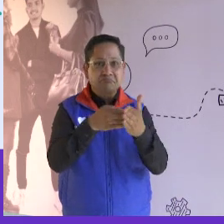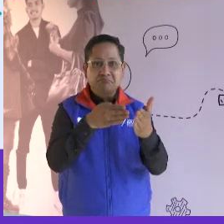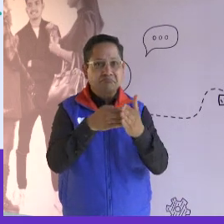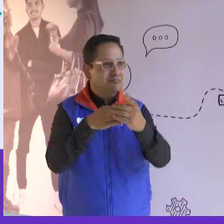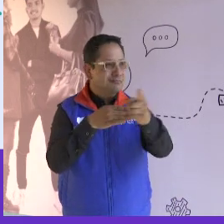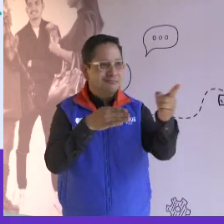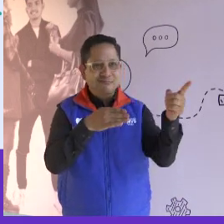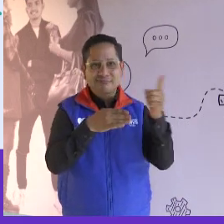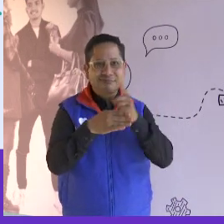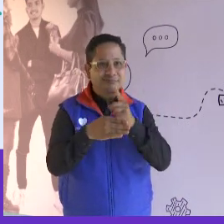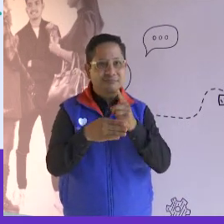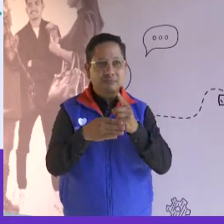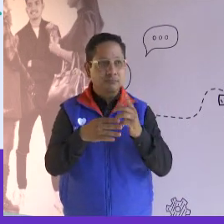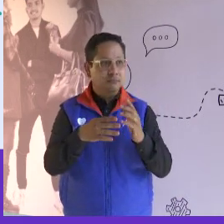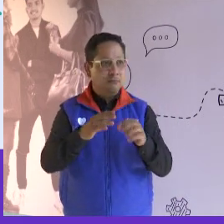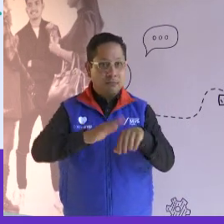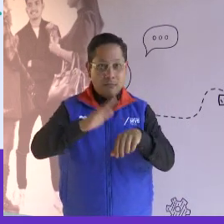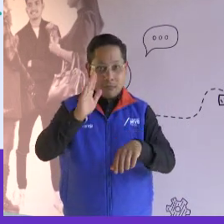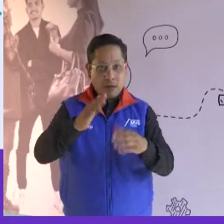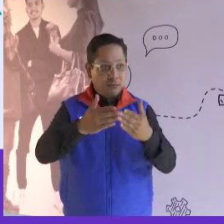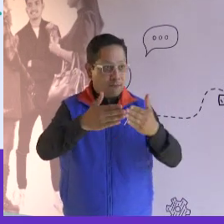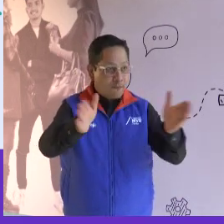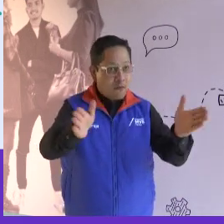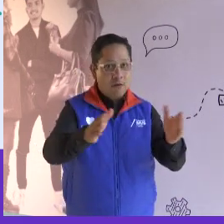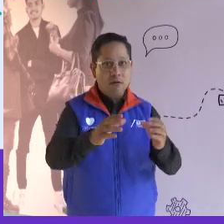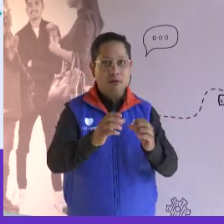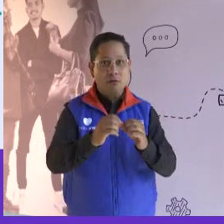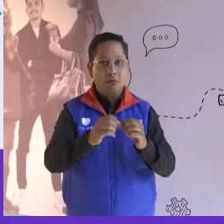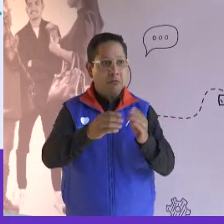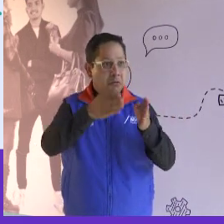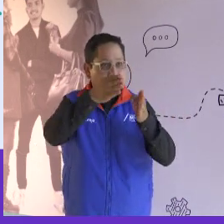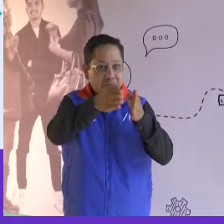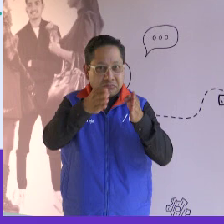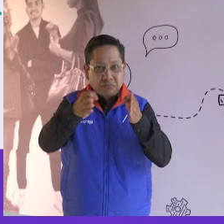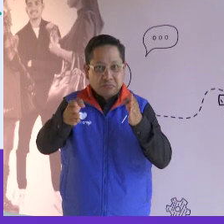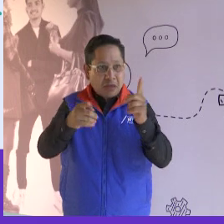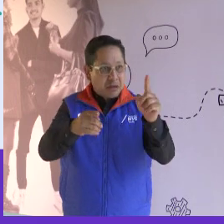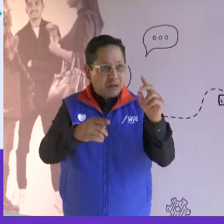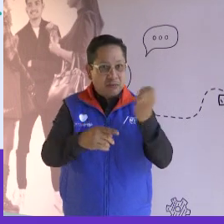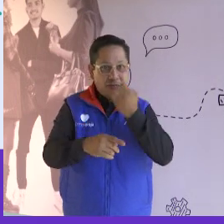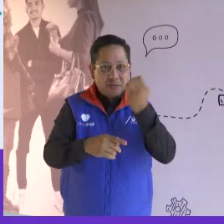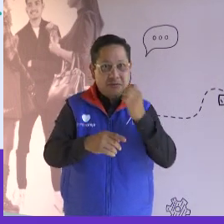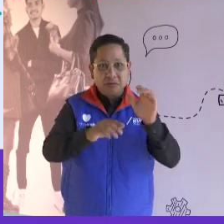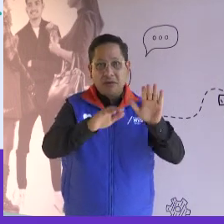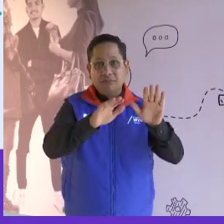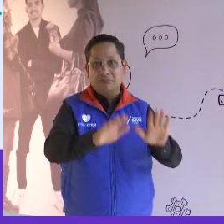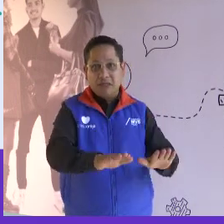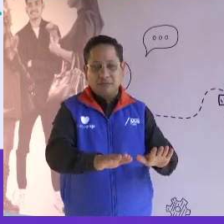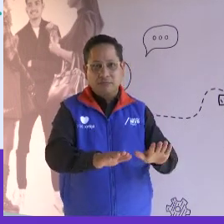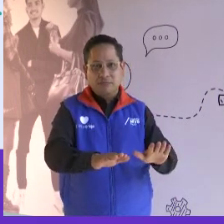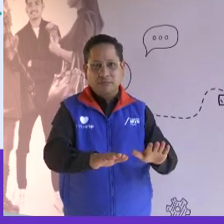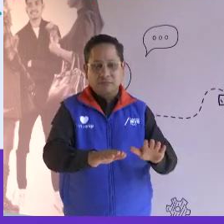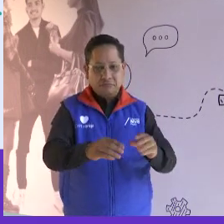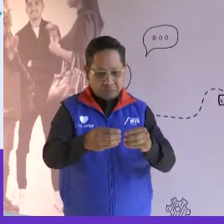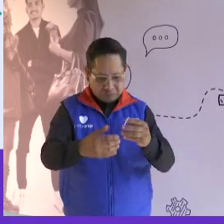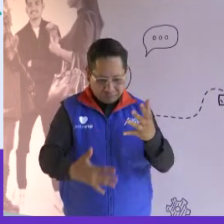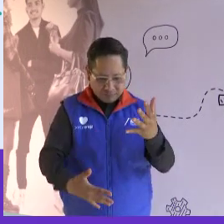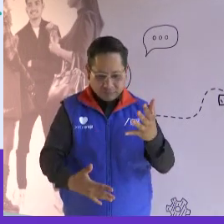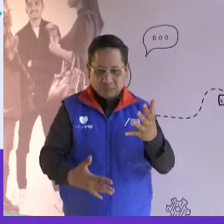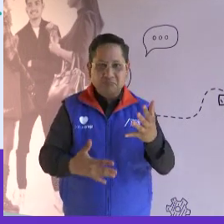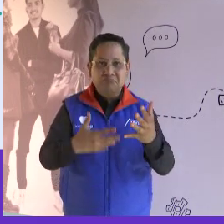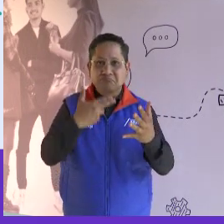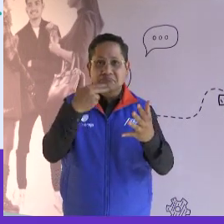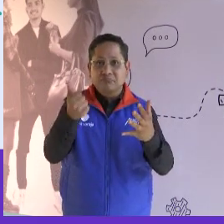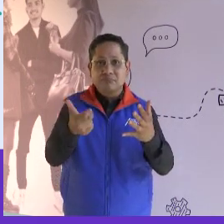académico o a lo mucho llegaban a la biblioteca pública de la escuela, ¿no? Pero no, esos datos no funcionaban